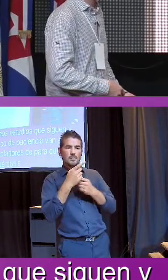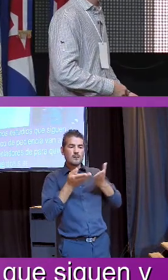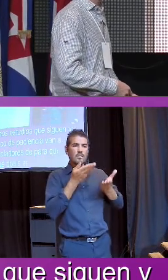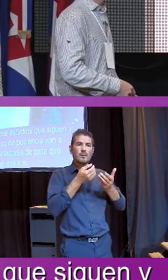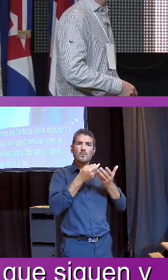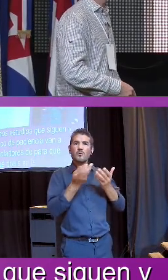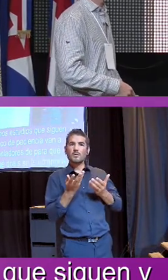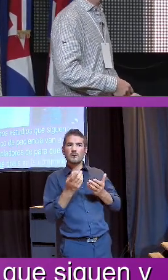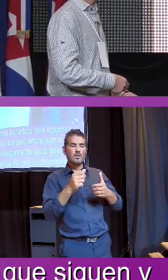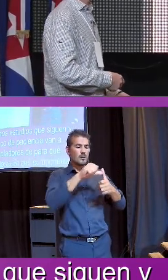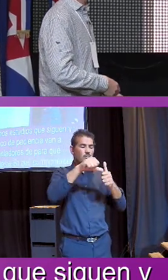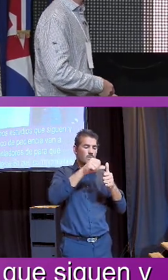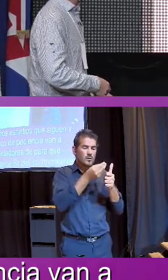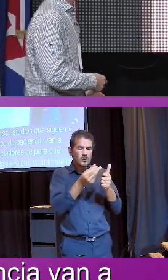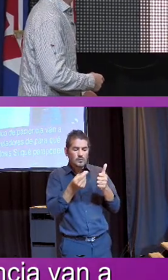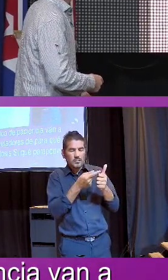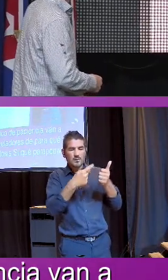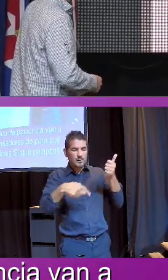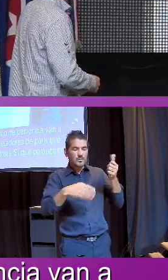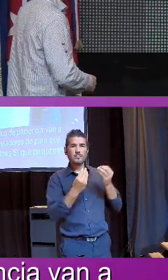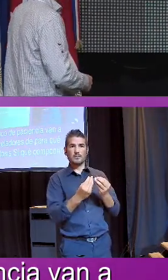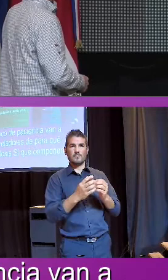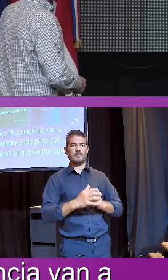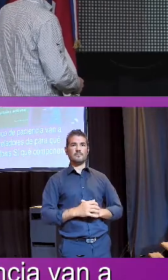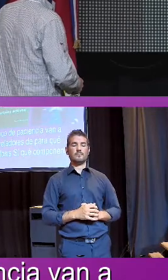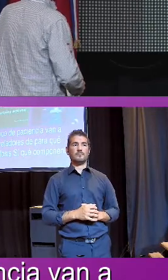Qué componentes, qué cepas, etc.